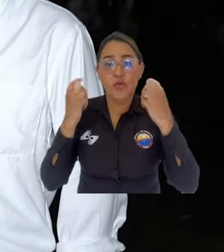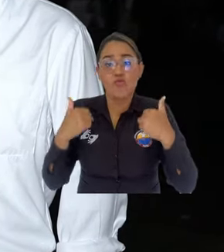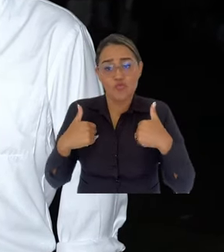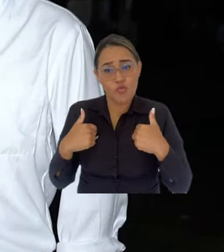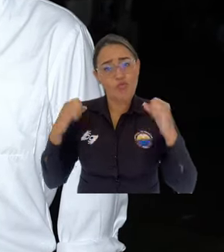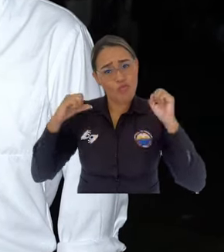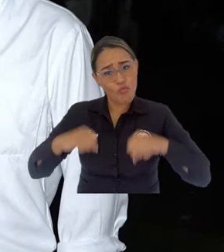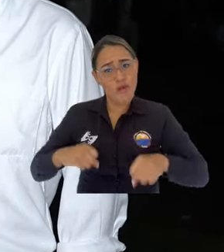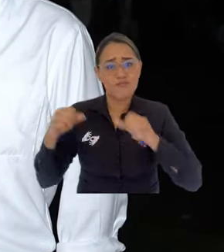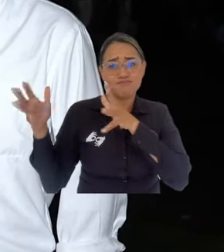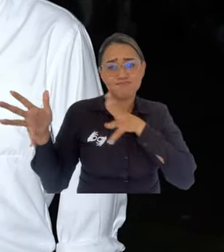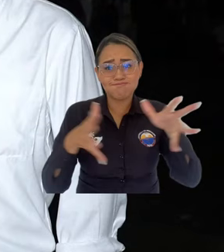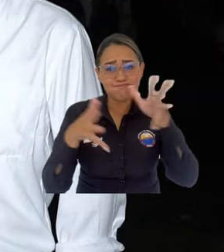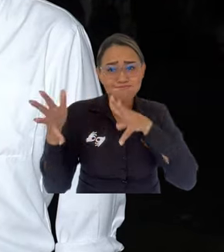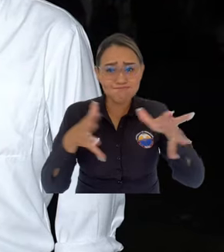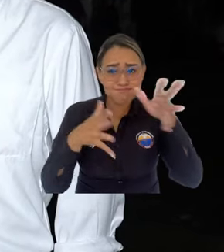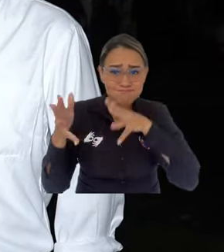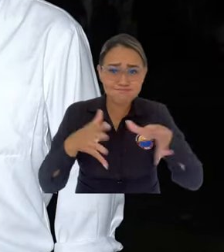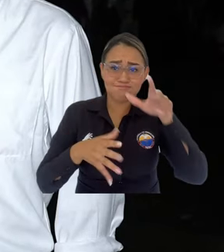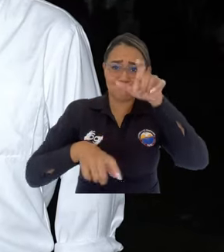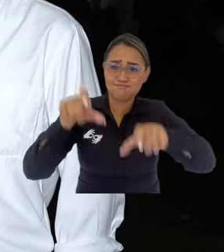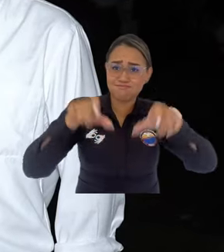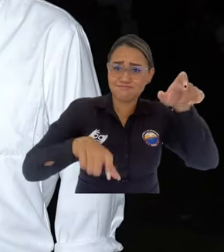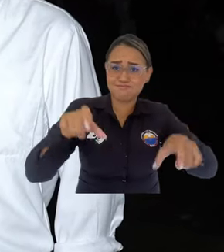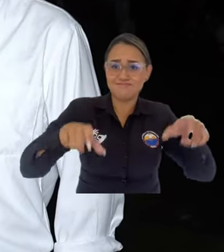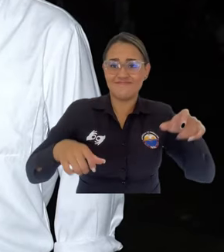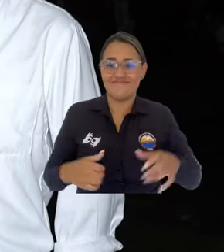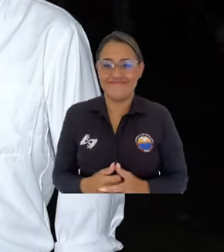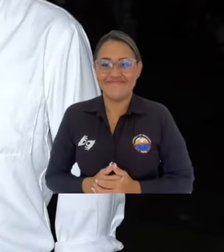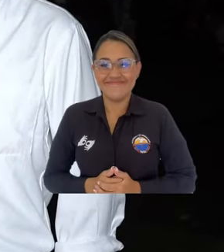conocimientos. Y así puedo enseñarle a la gente a